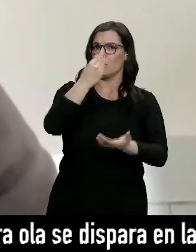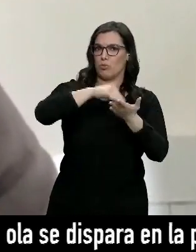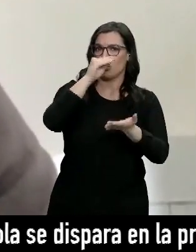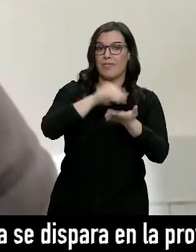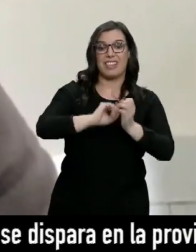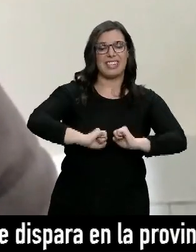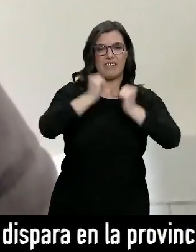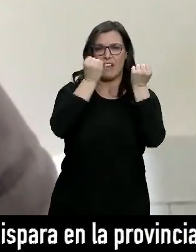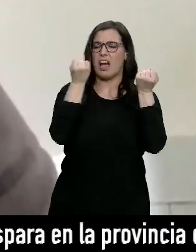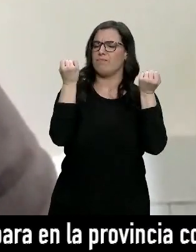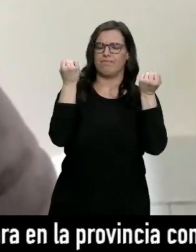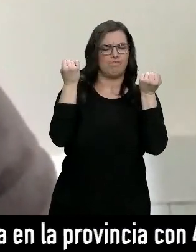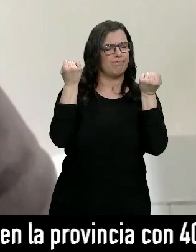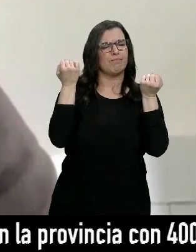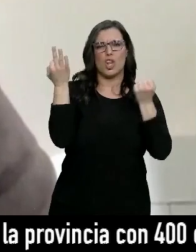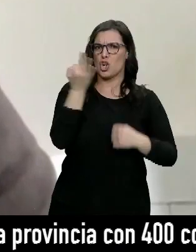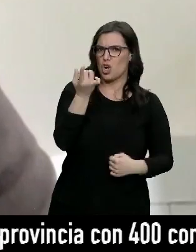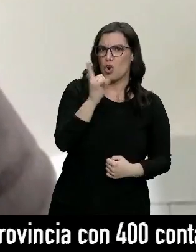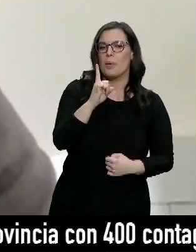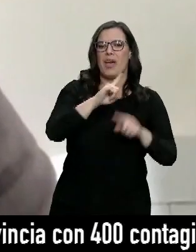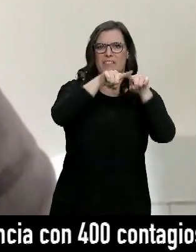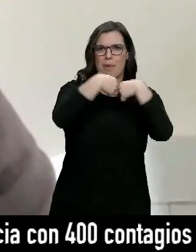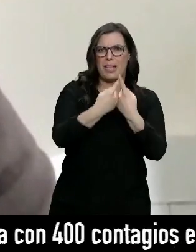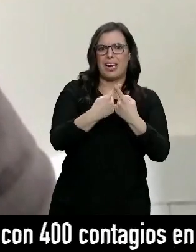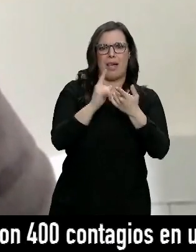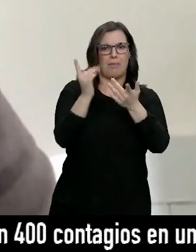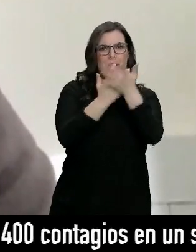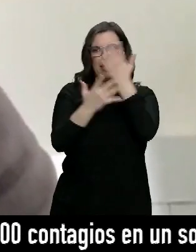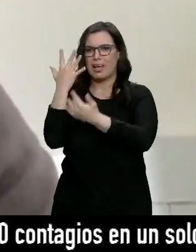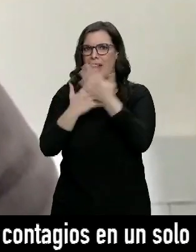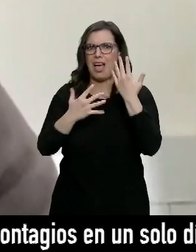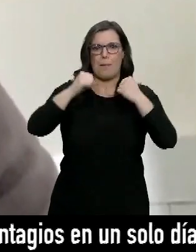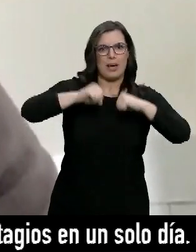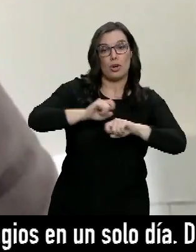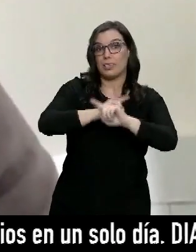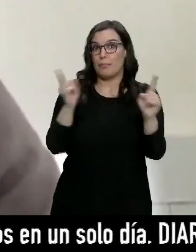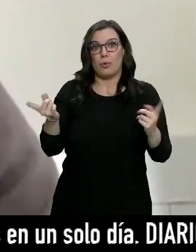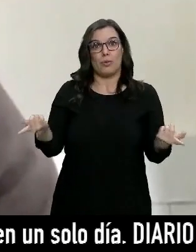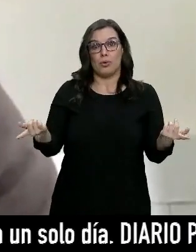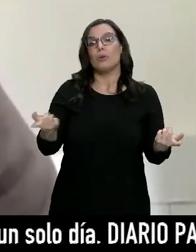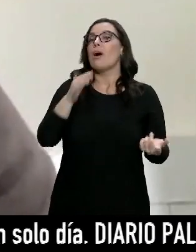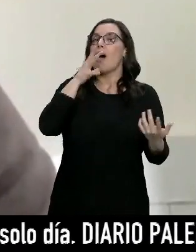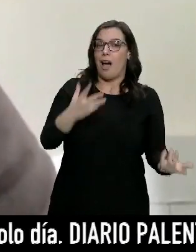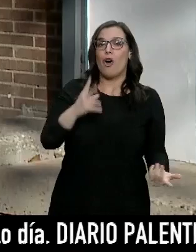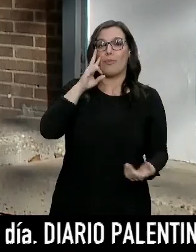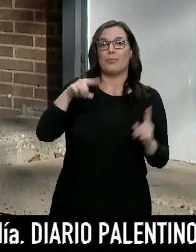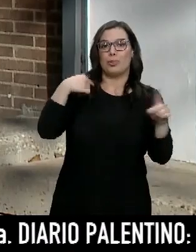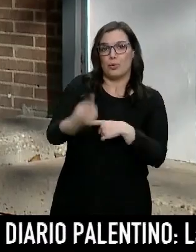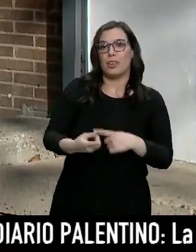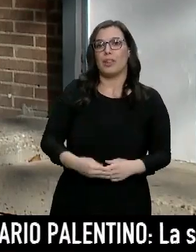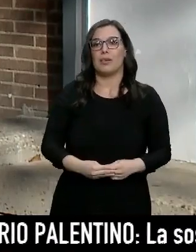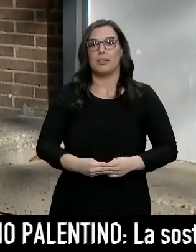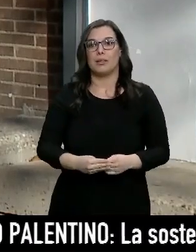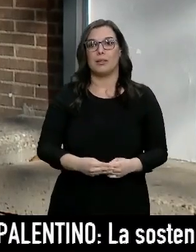que haber salvado y que no era el momento de juntar a todas las familias, mucho menos a las personas mayores. Ahora estamos viendo esos efectos. Me